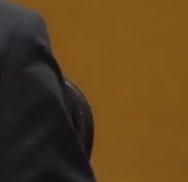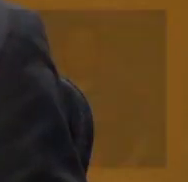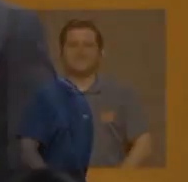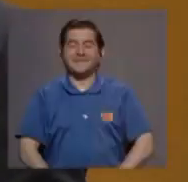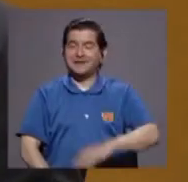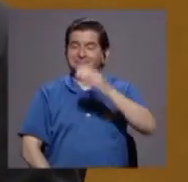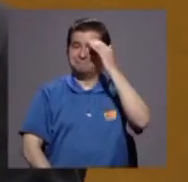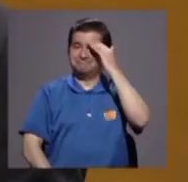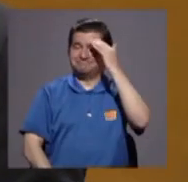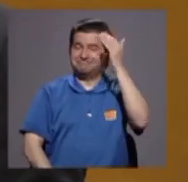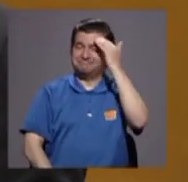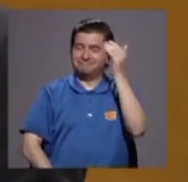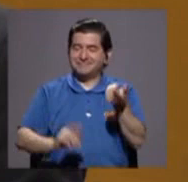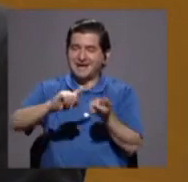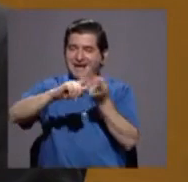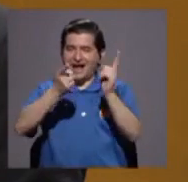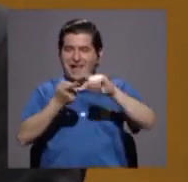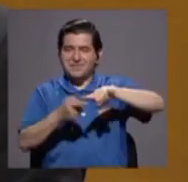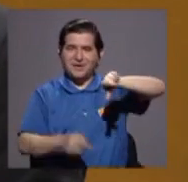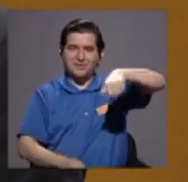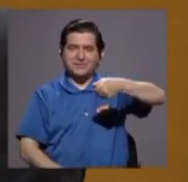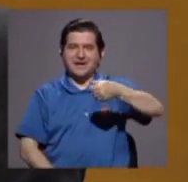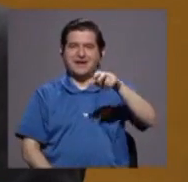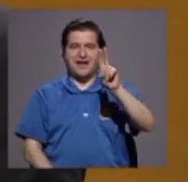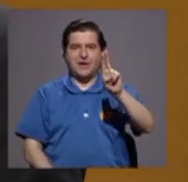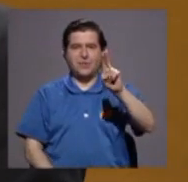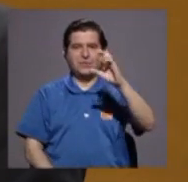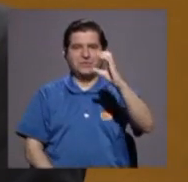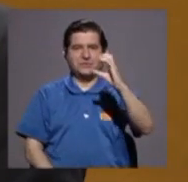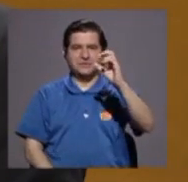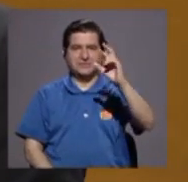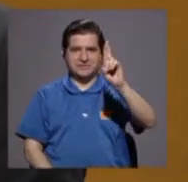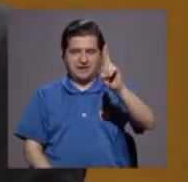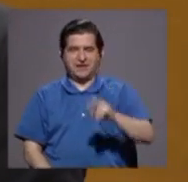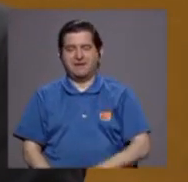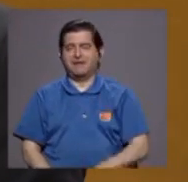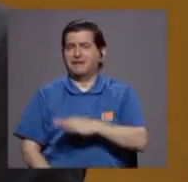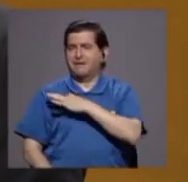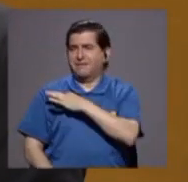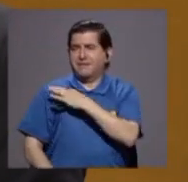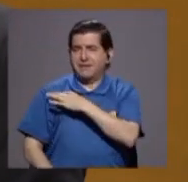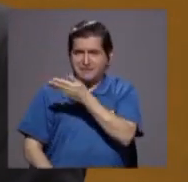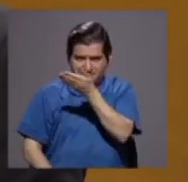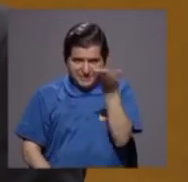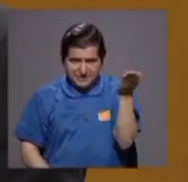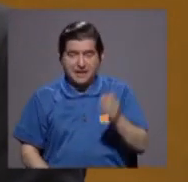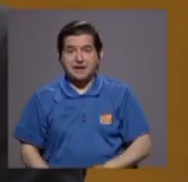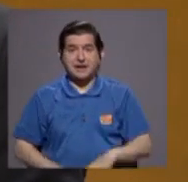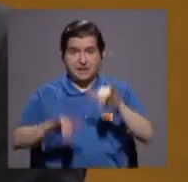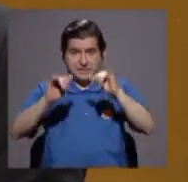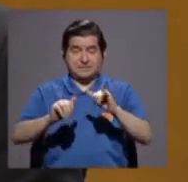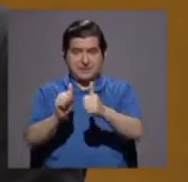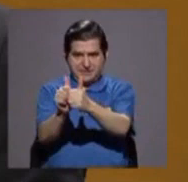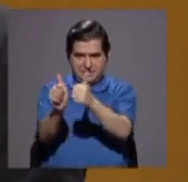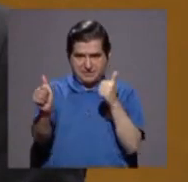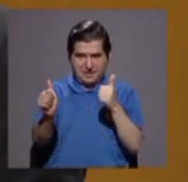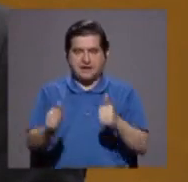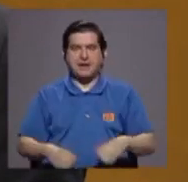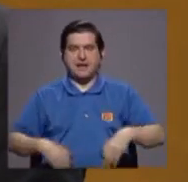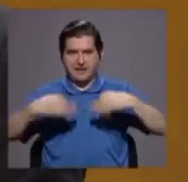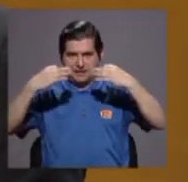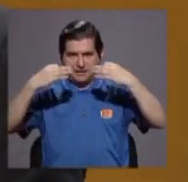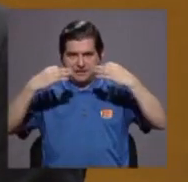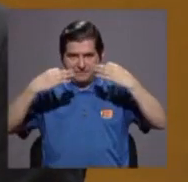Los saludamos, amigas y amigos de Canal UCR, y los invitamos a mantener la sana distancia y todas las